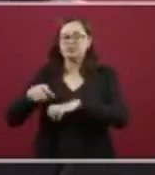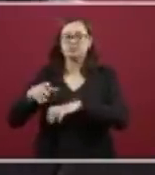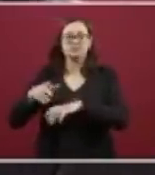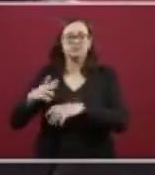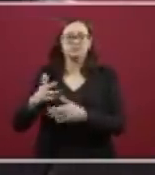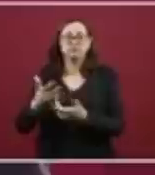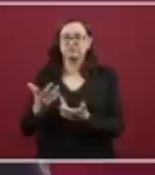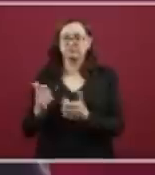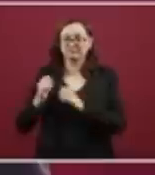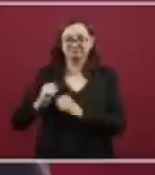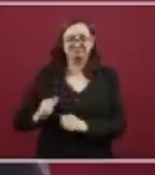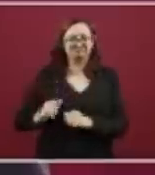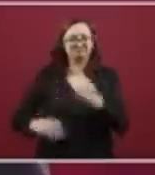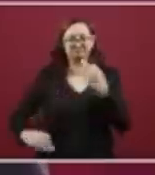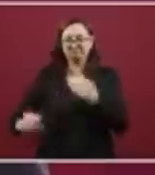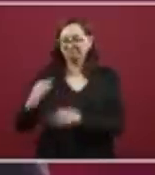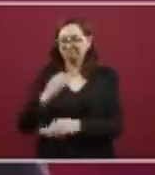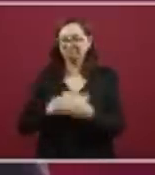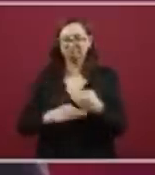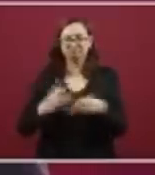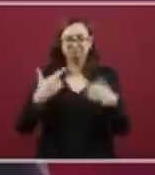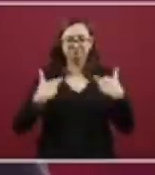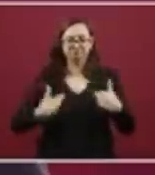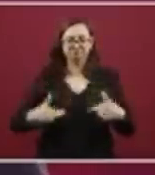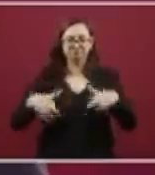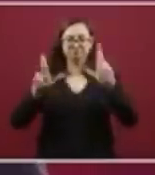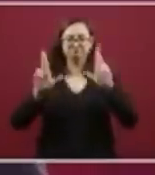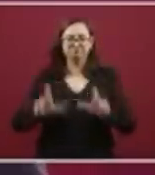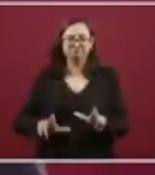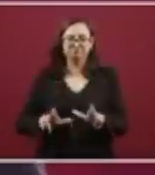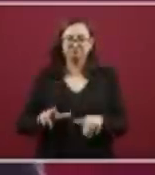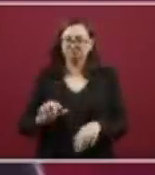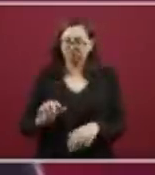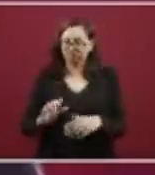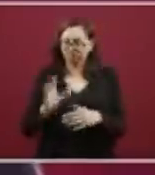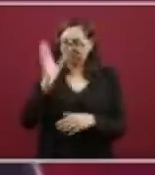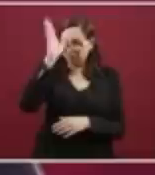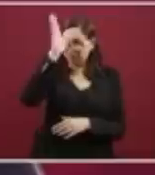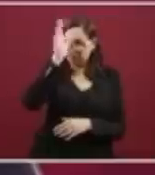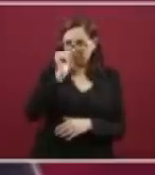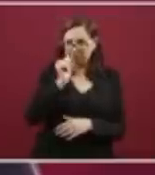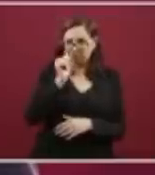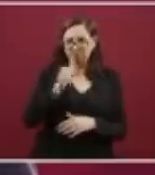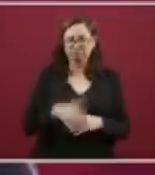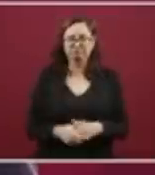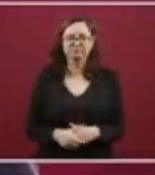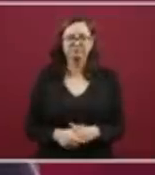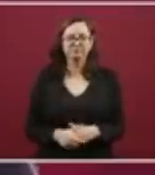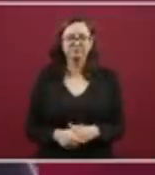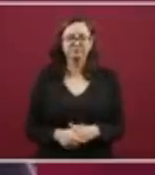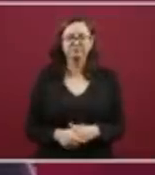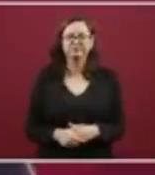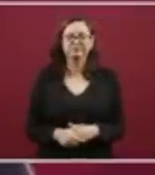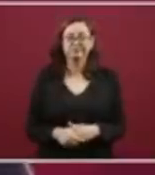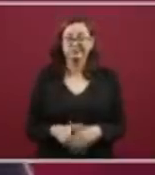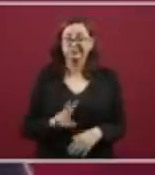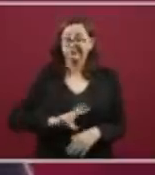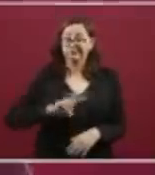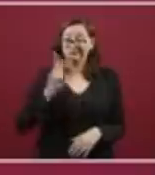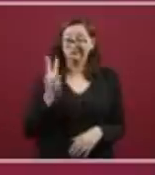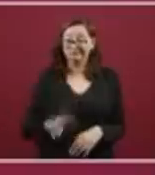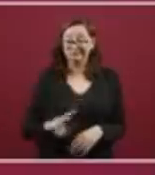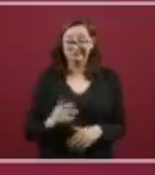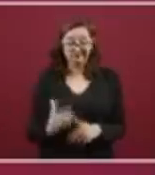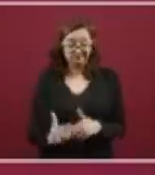los poderes del Estado. Entonces, fue un avance